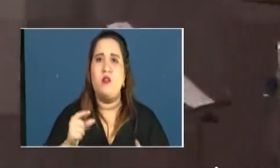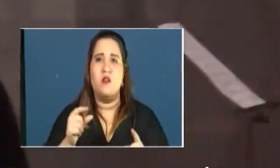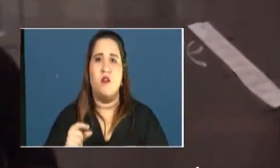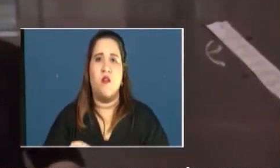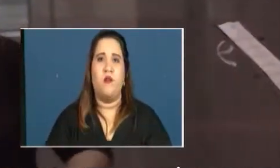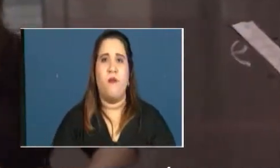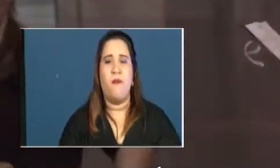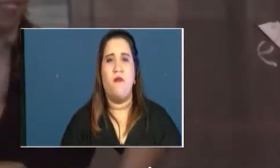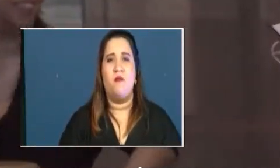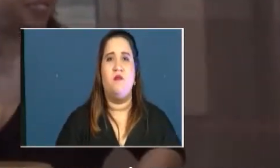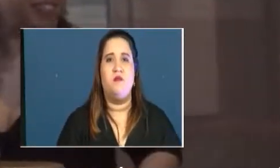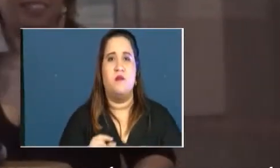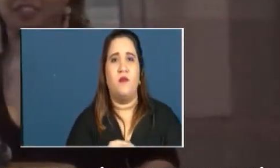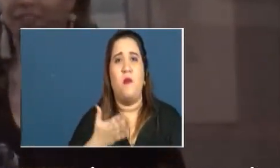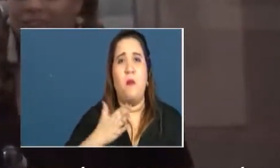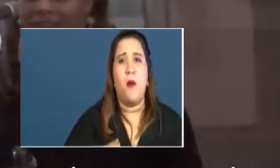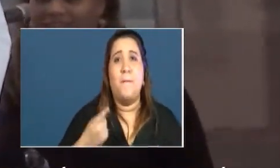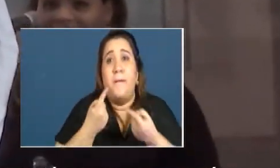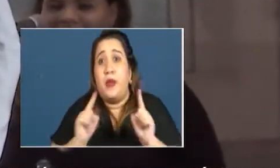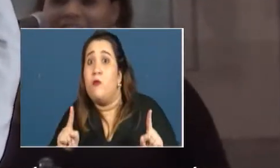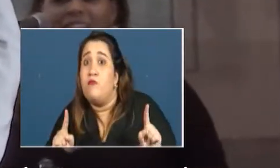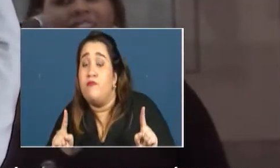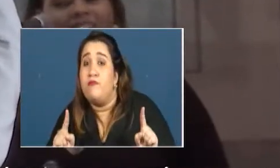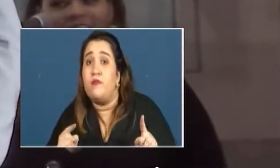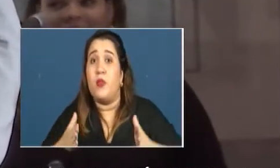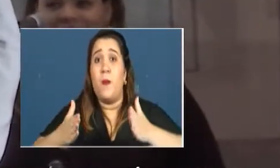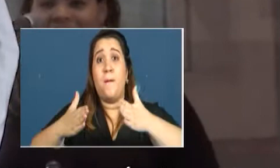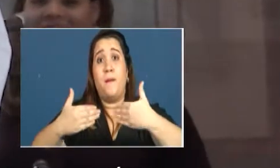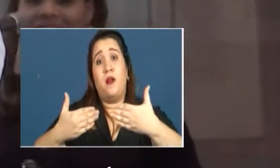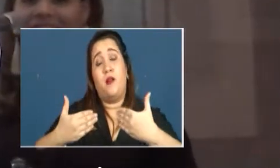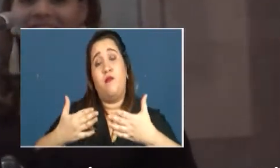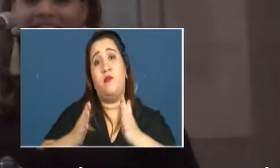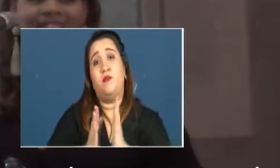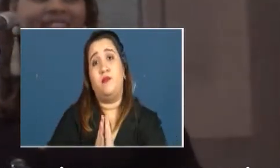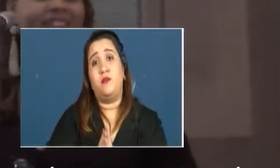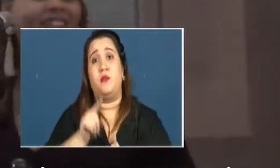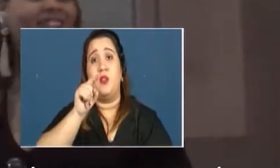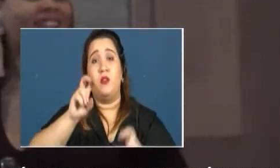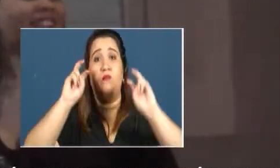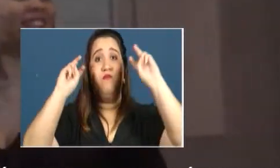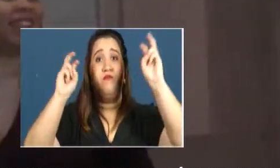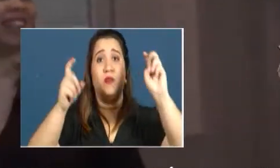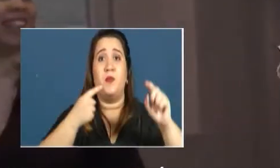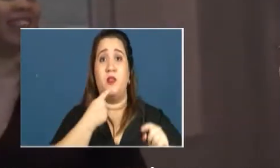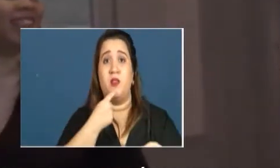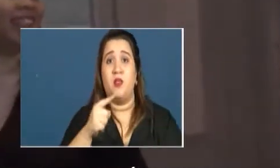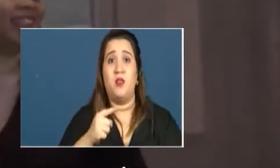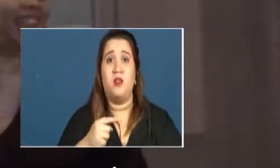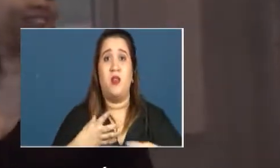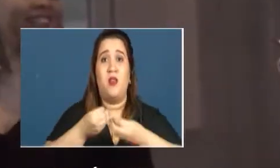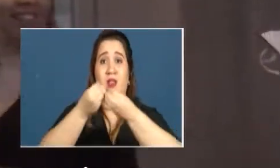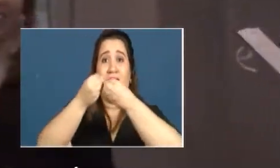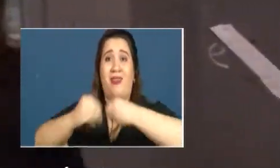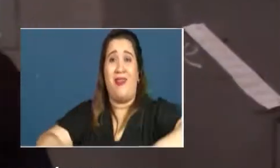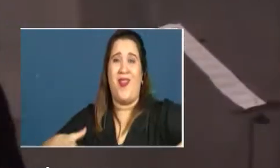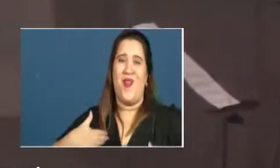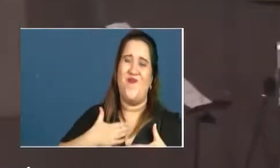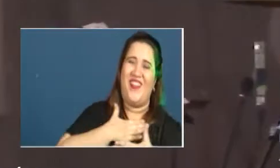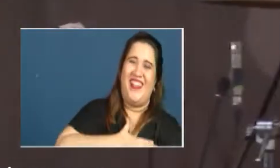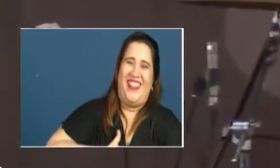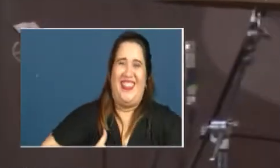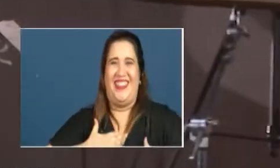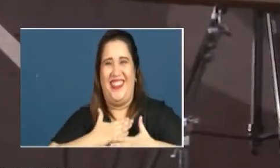debo, pero Panamá, este tema se titula déjame que goce.